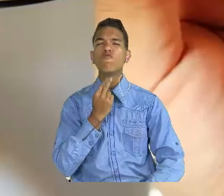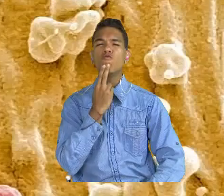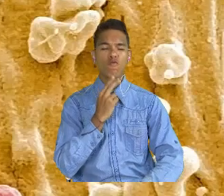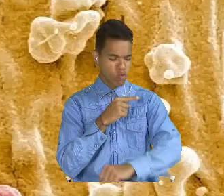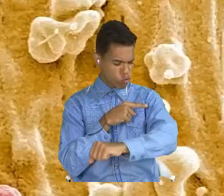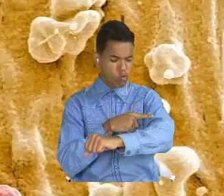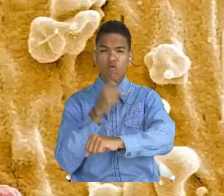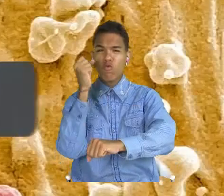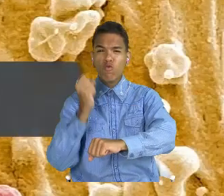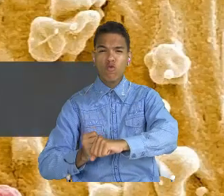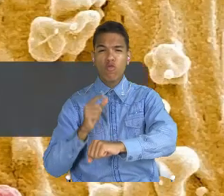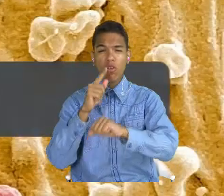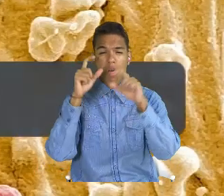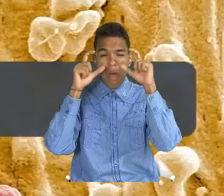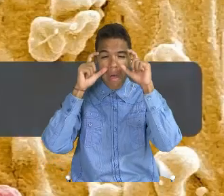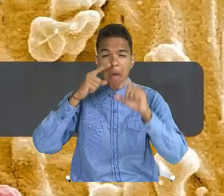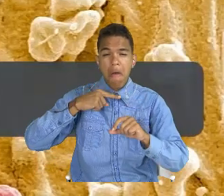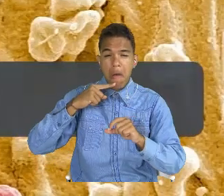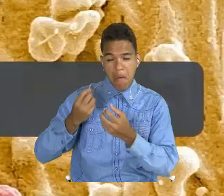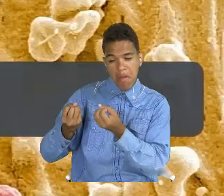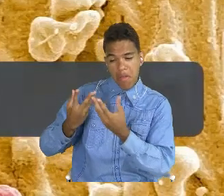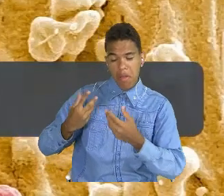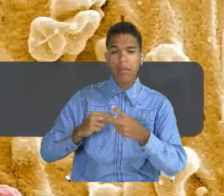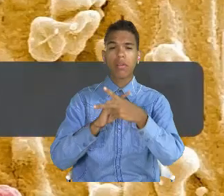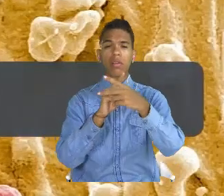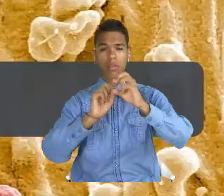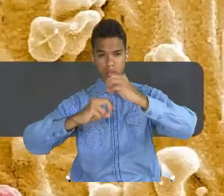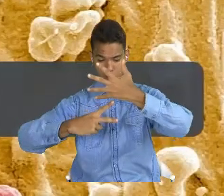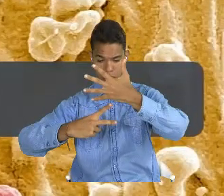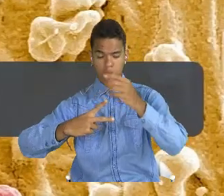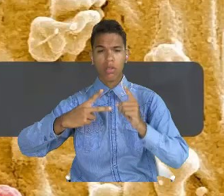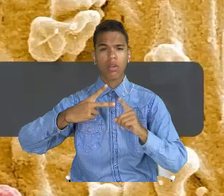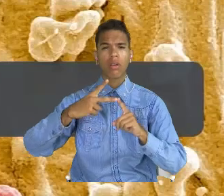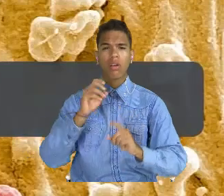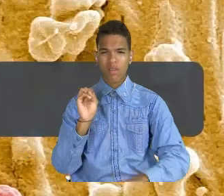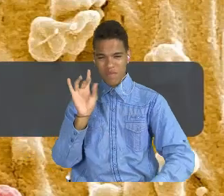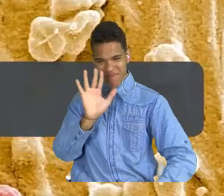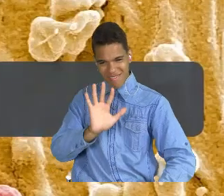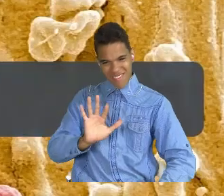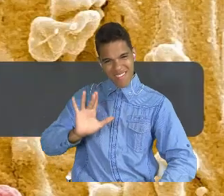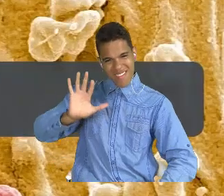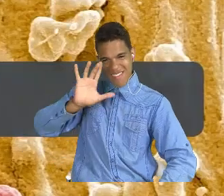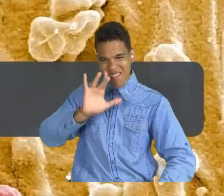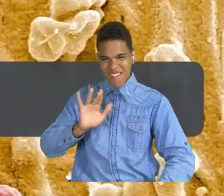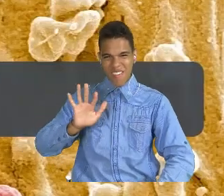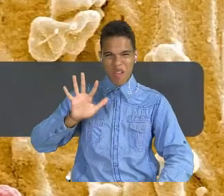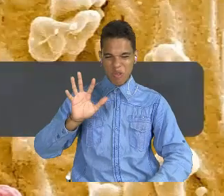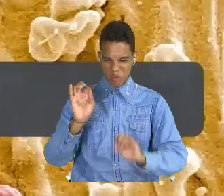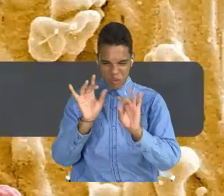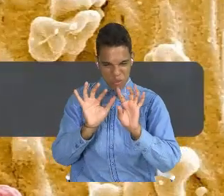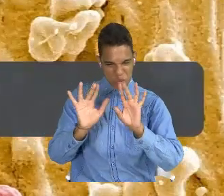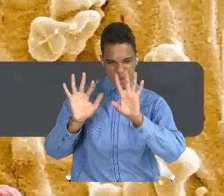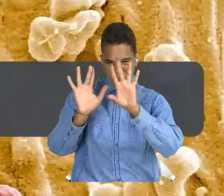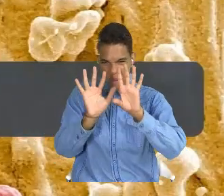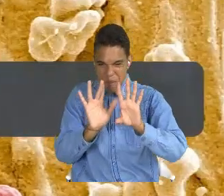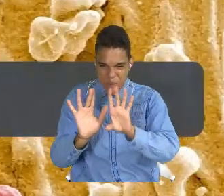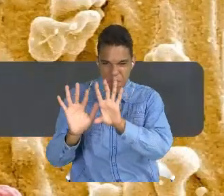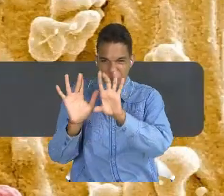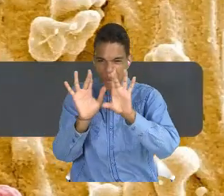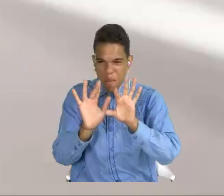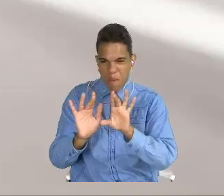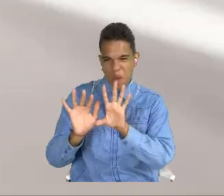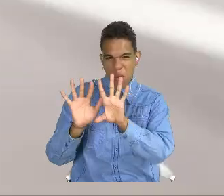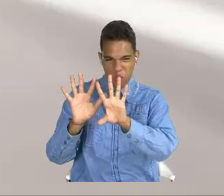controlada. Séptimo, infecciones. Las bacterias y hongos se acrecientan en ambientes con altos índices de